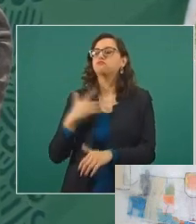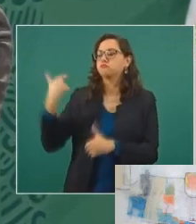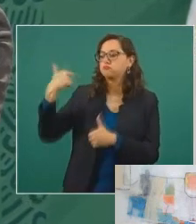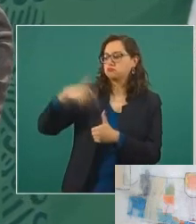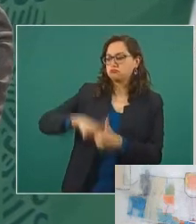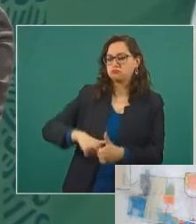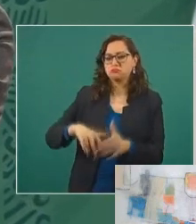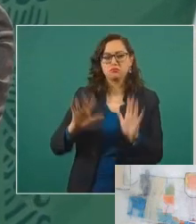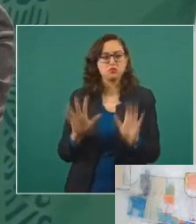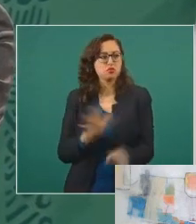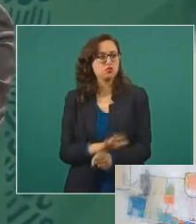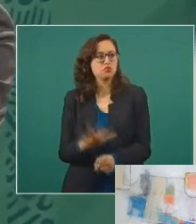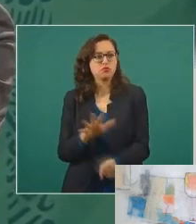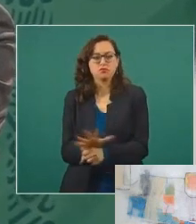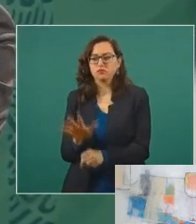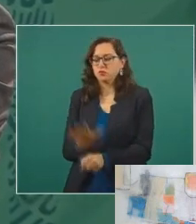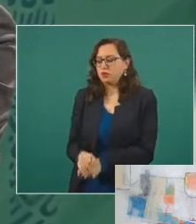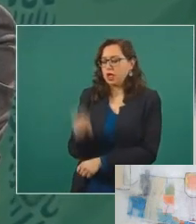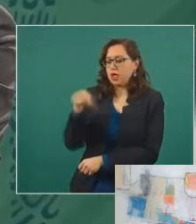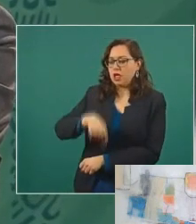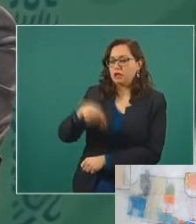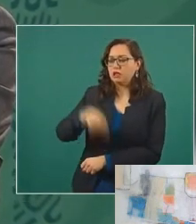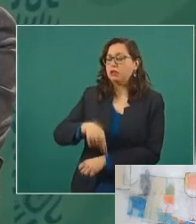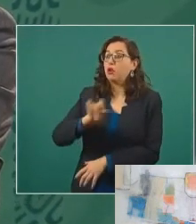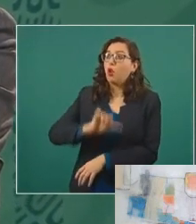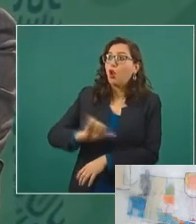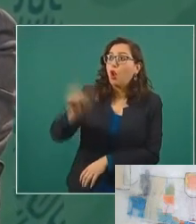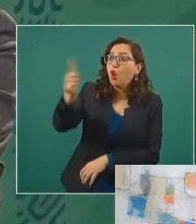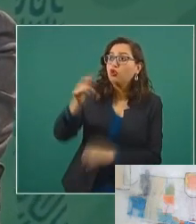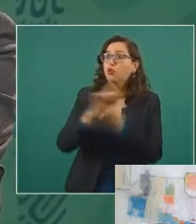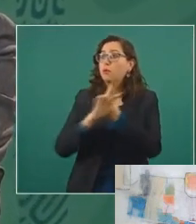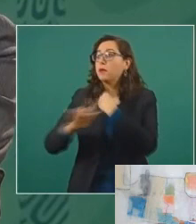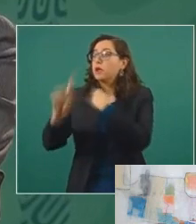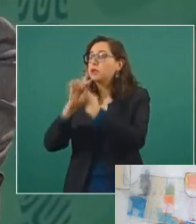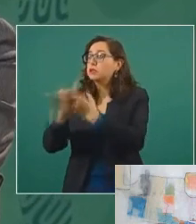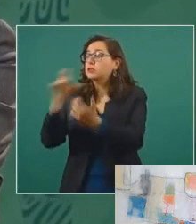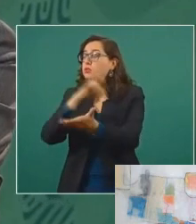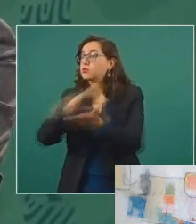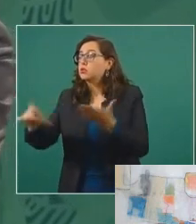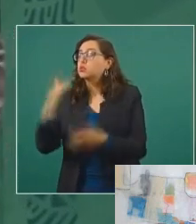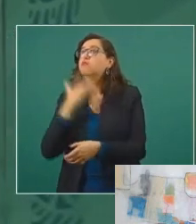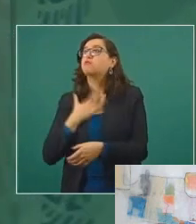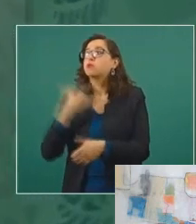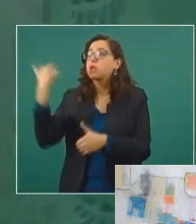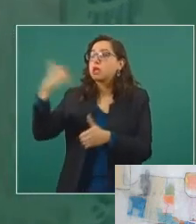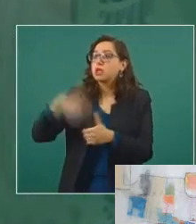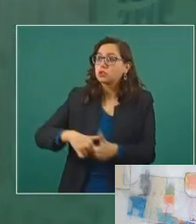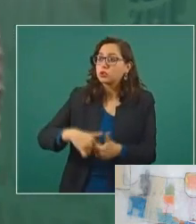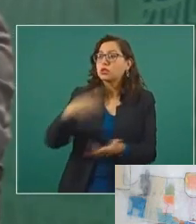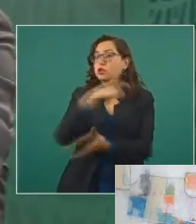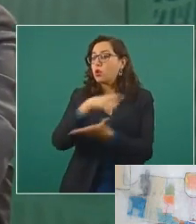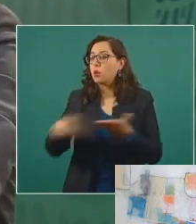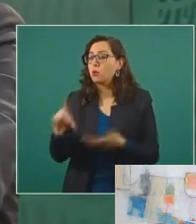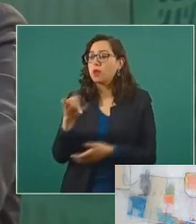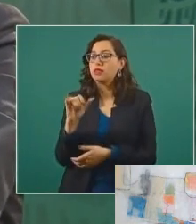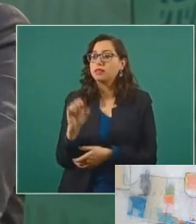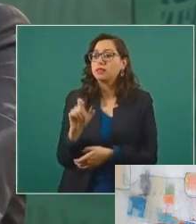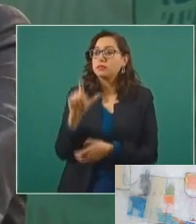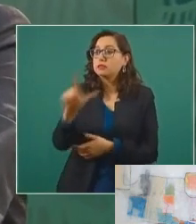gasolinas y dice que no tengamos que importar